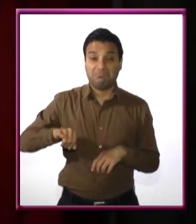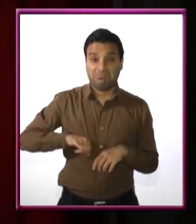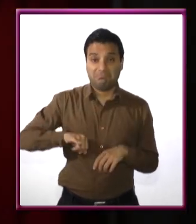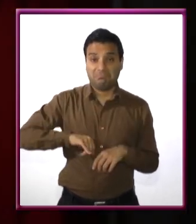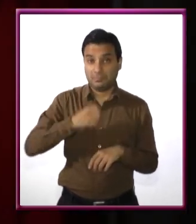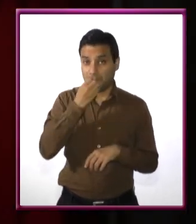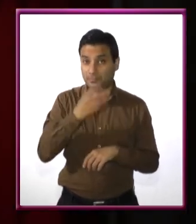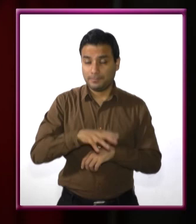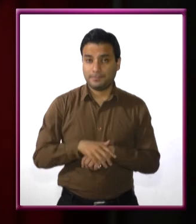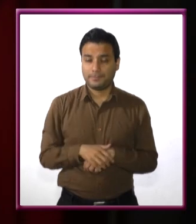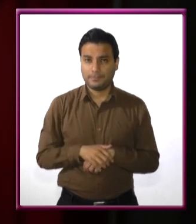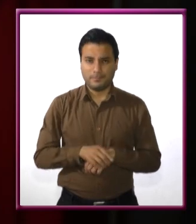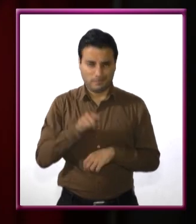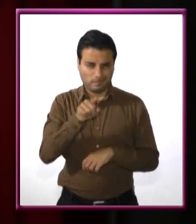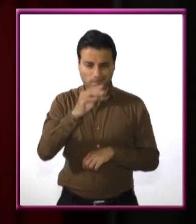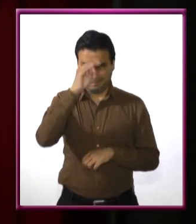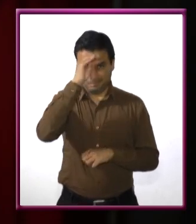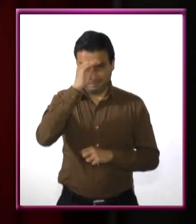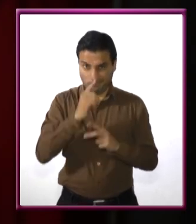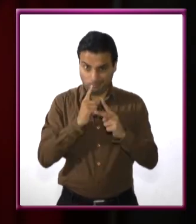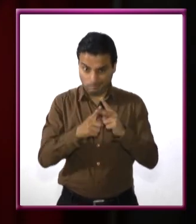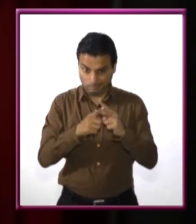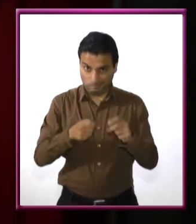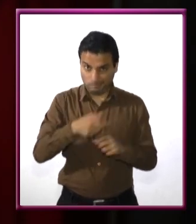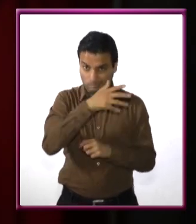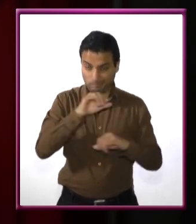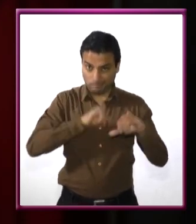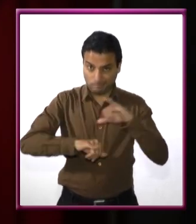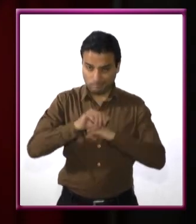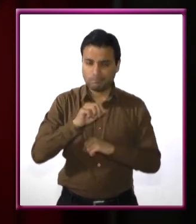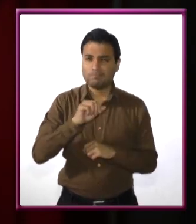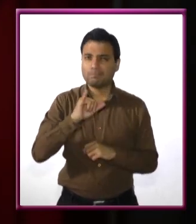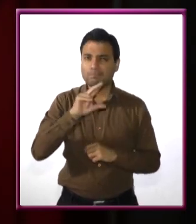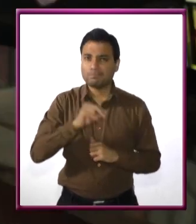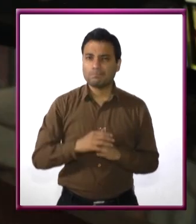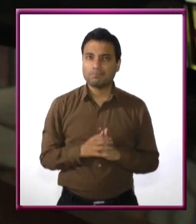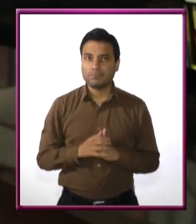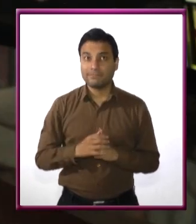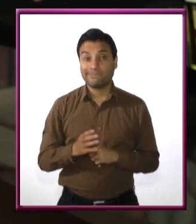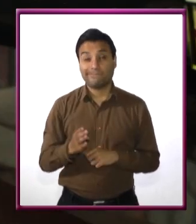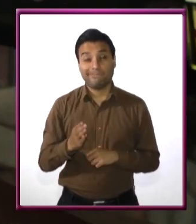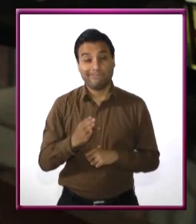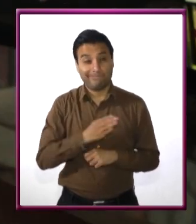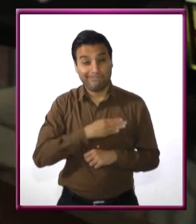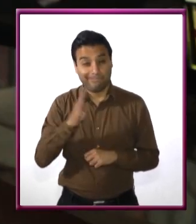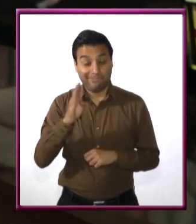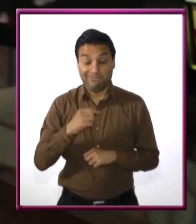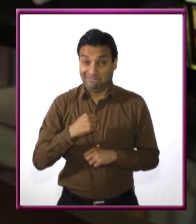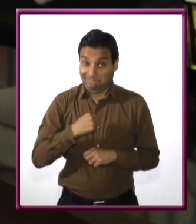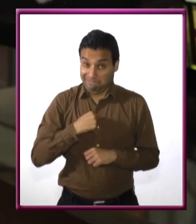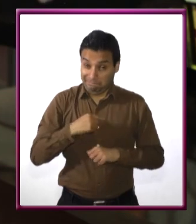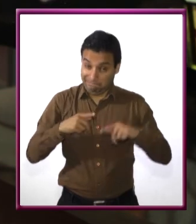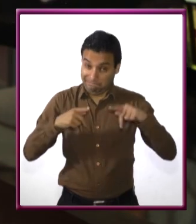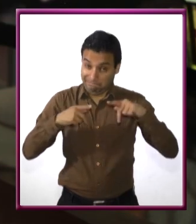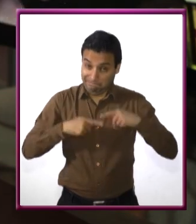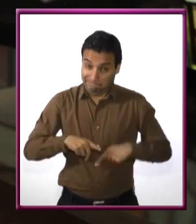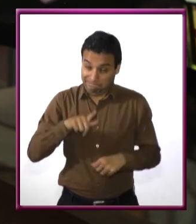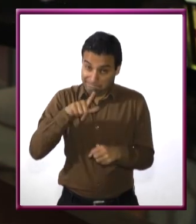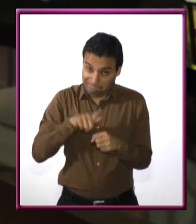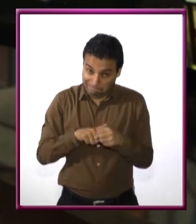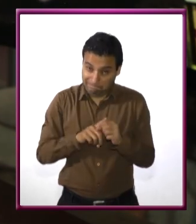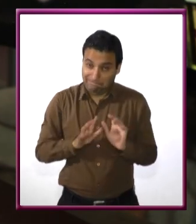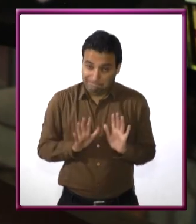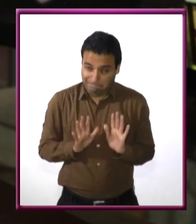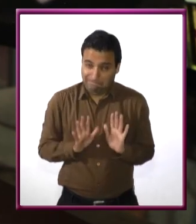Súper, súper interesante. ¿Y tú dirías que las matemáticas son una ciencia o no? Bueno, yo personalmente, y creo que